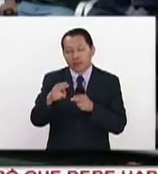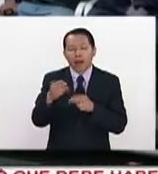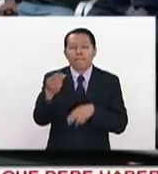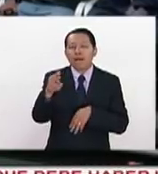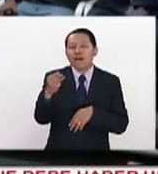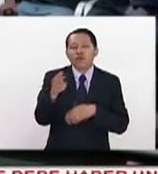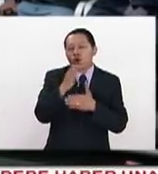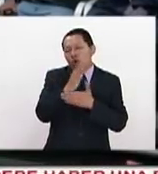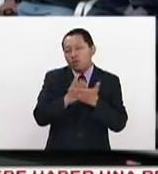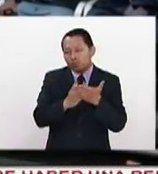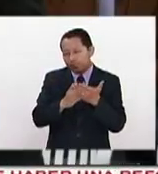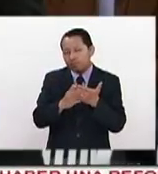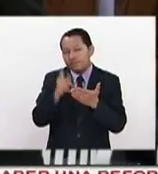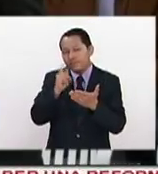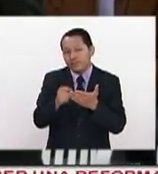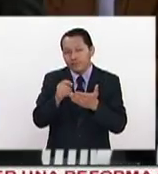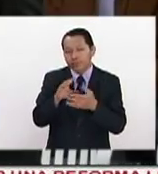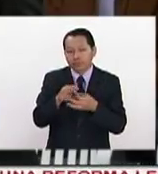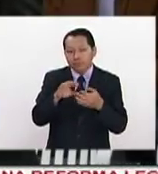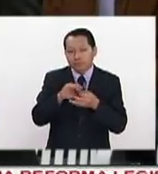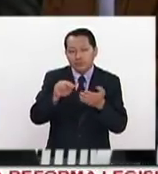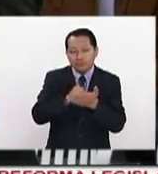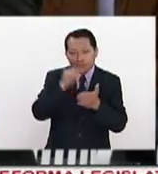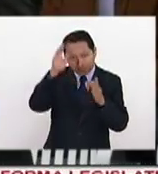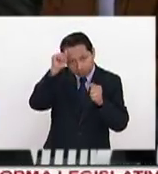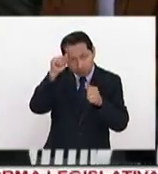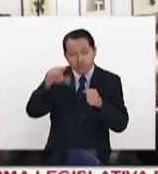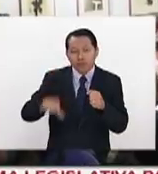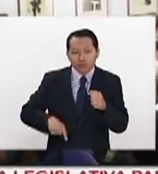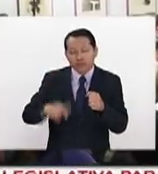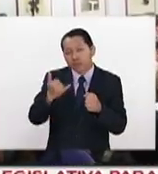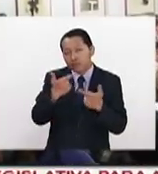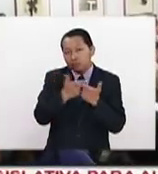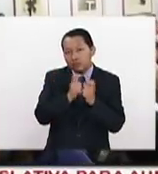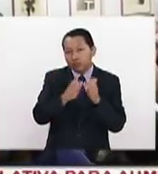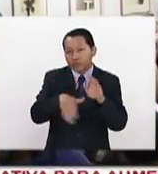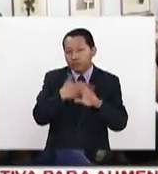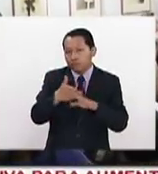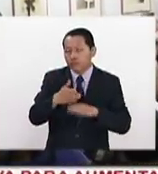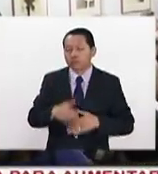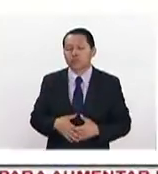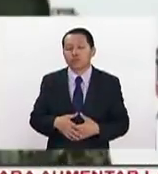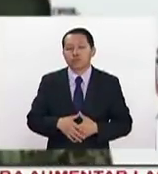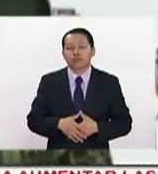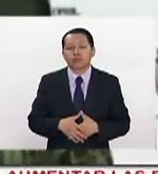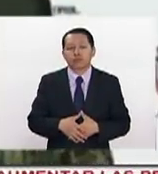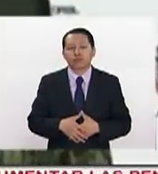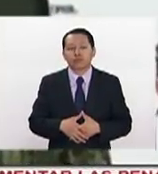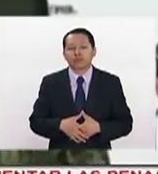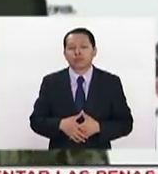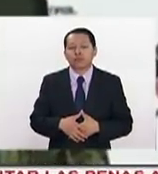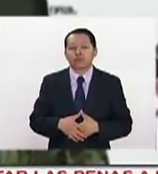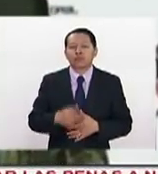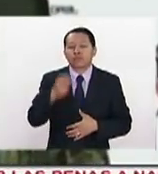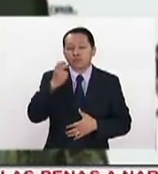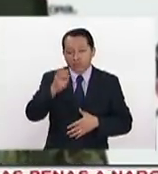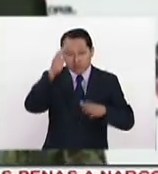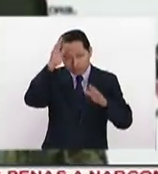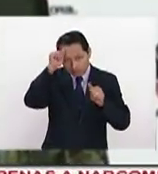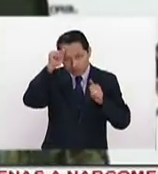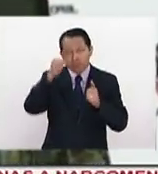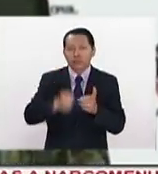decisión fue tomada después de la firma de un acuerdo entre el gobierno y la oposición. Con este acuerdo